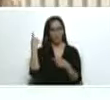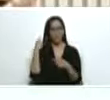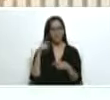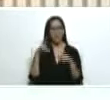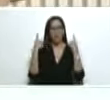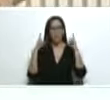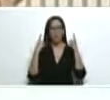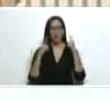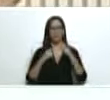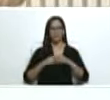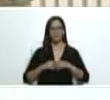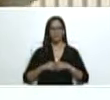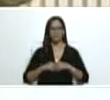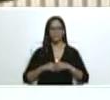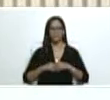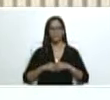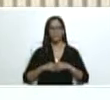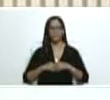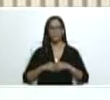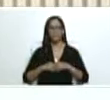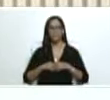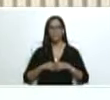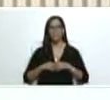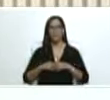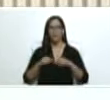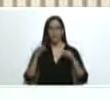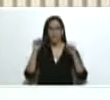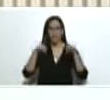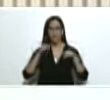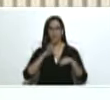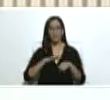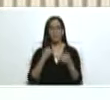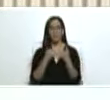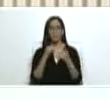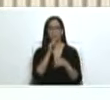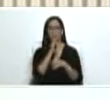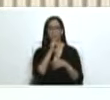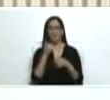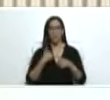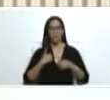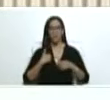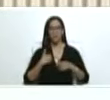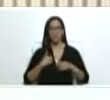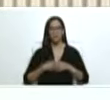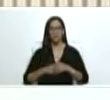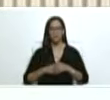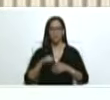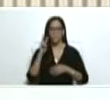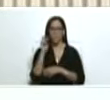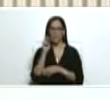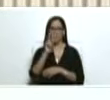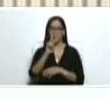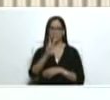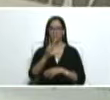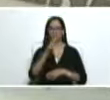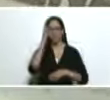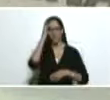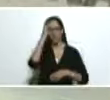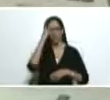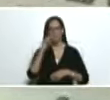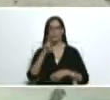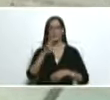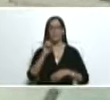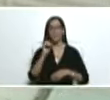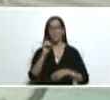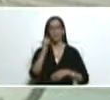Guaira. Aquí está Últimas Noticias también. Aprovecho. Últimas Noticias, viernes 23 de febrero. 30